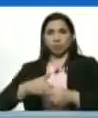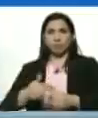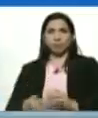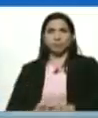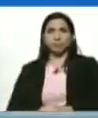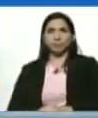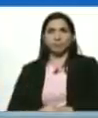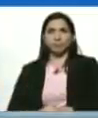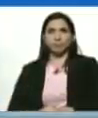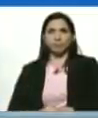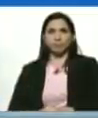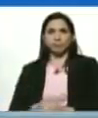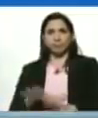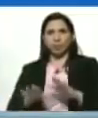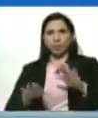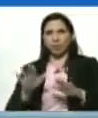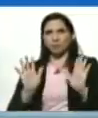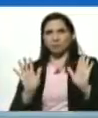promedio